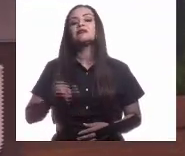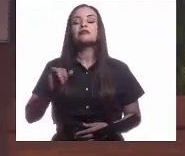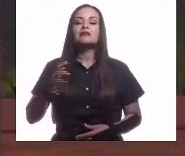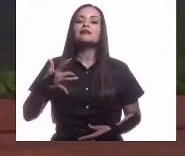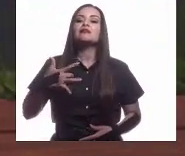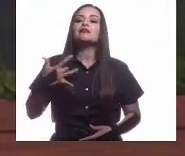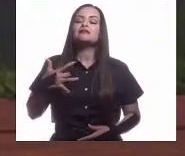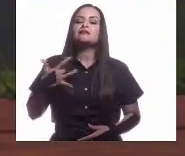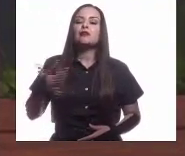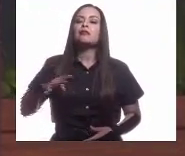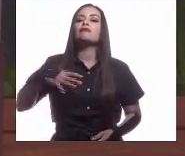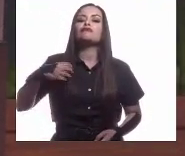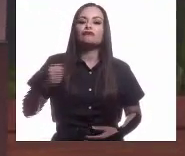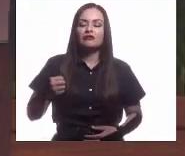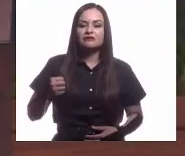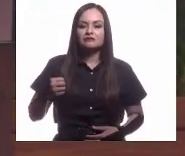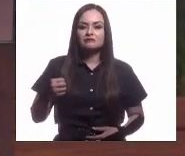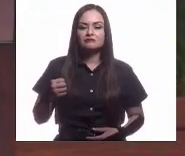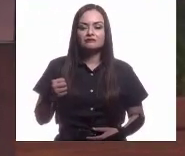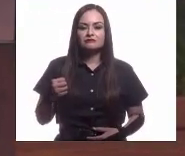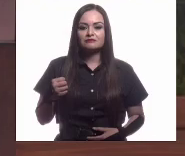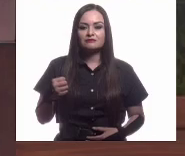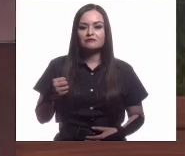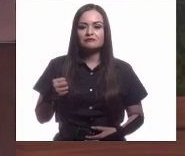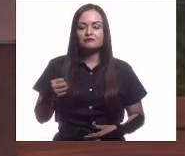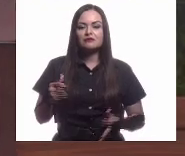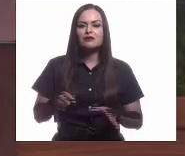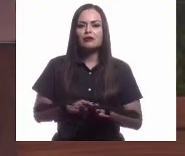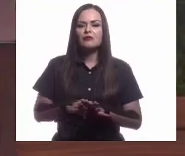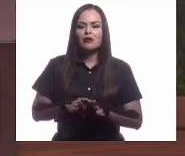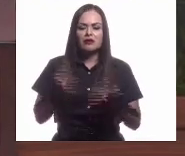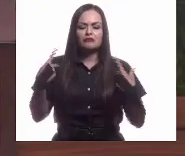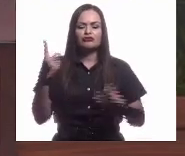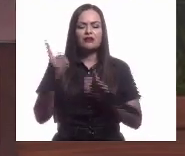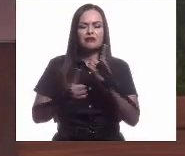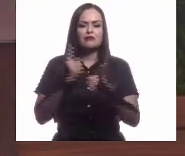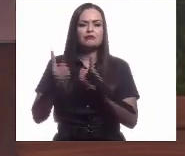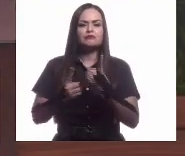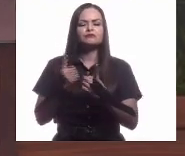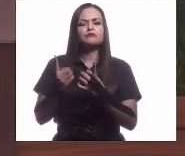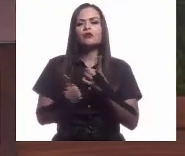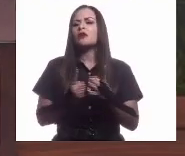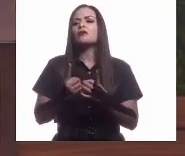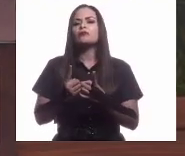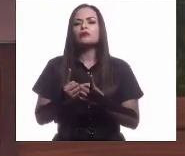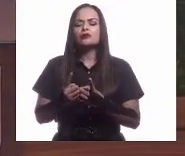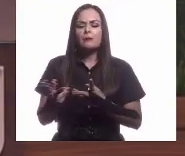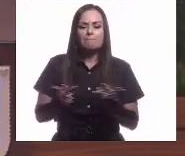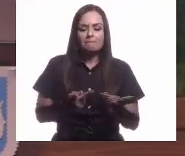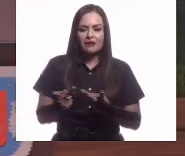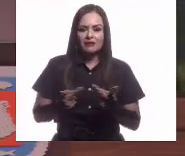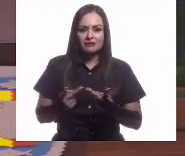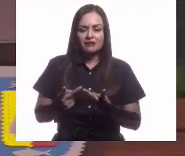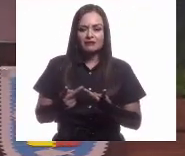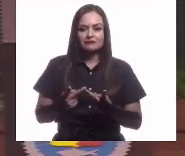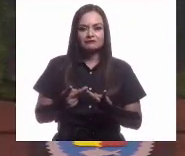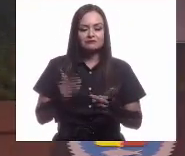carácter y nos dan la enseñanza de que no hay obstáculo que no podamos doblegar si nos lo